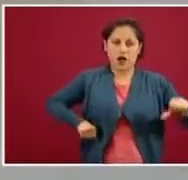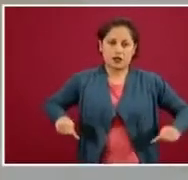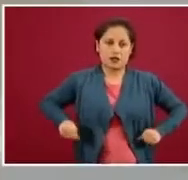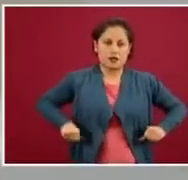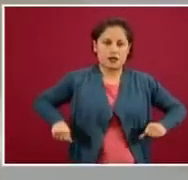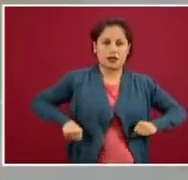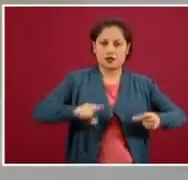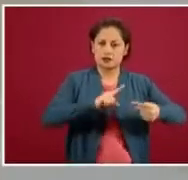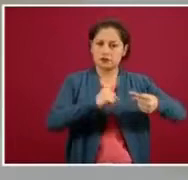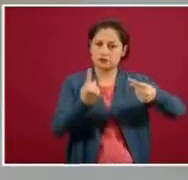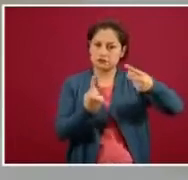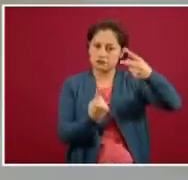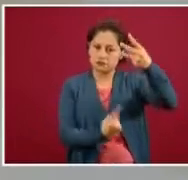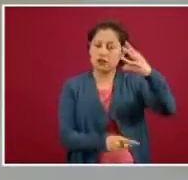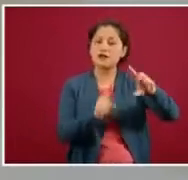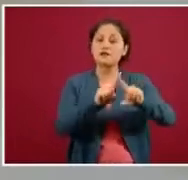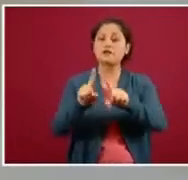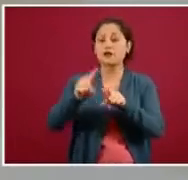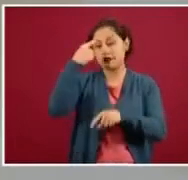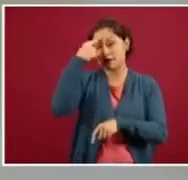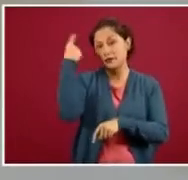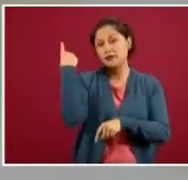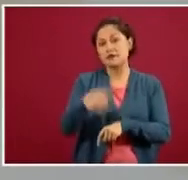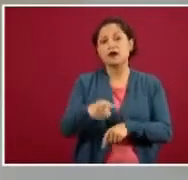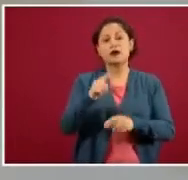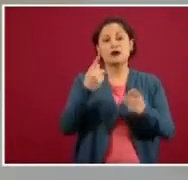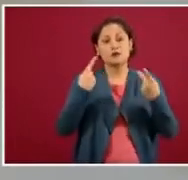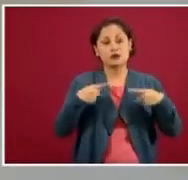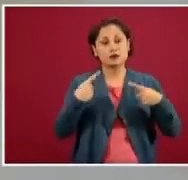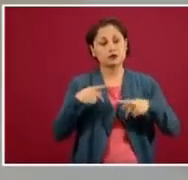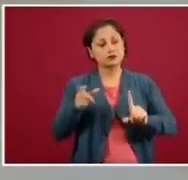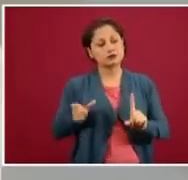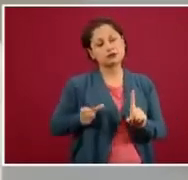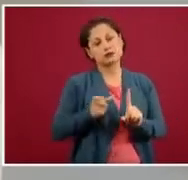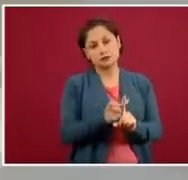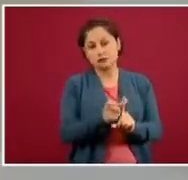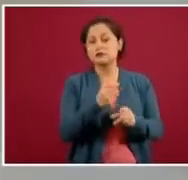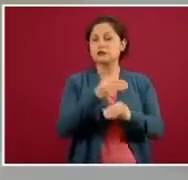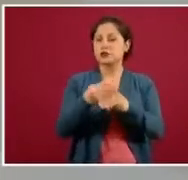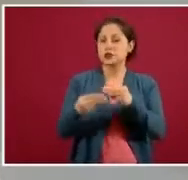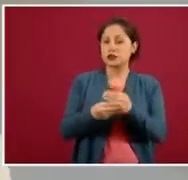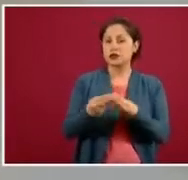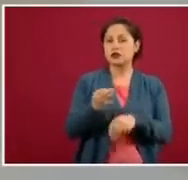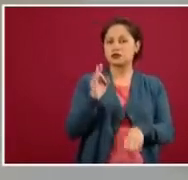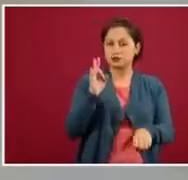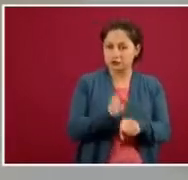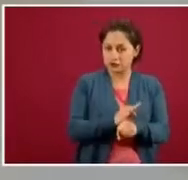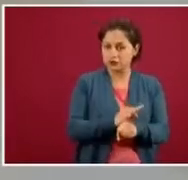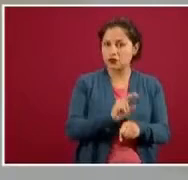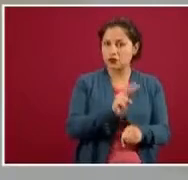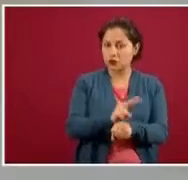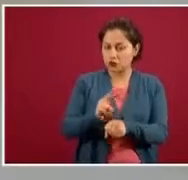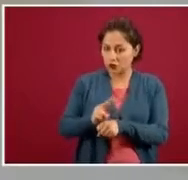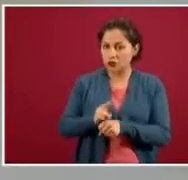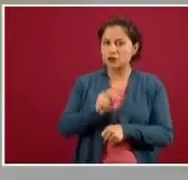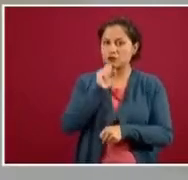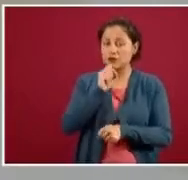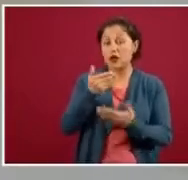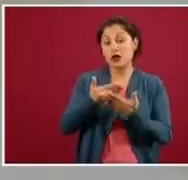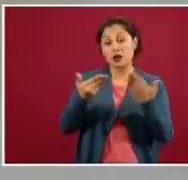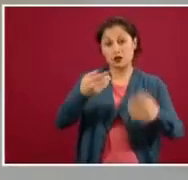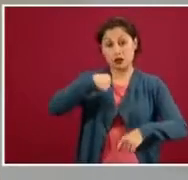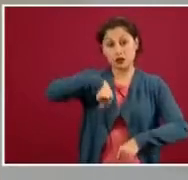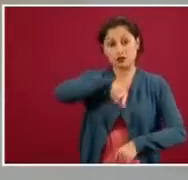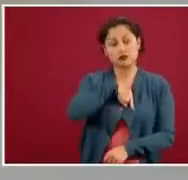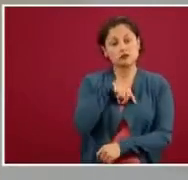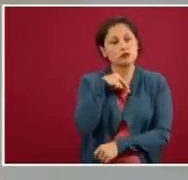de las personas y de las instalaciones y de los materiales y los equipos. Nos preocupa profundamente y nos indigna